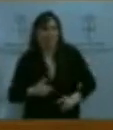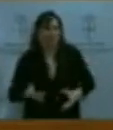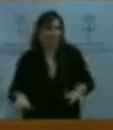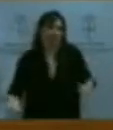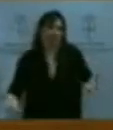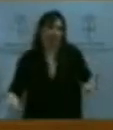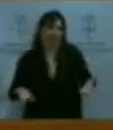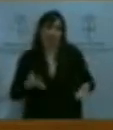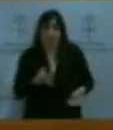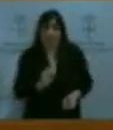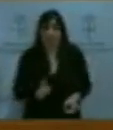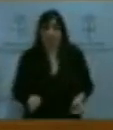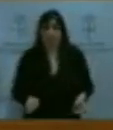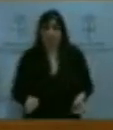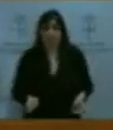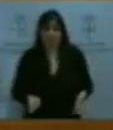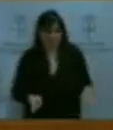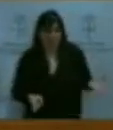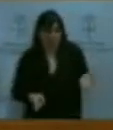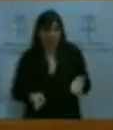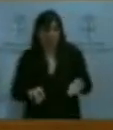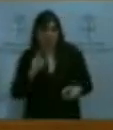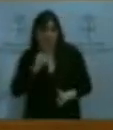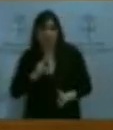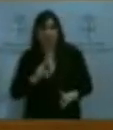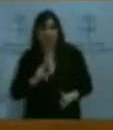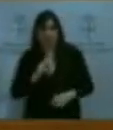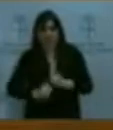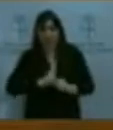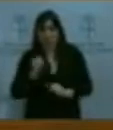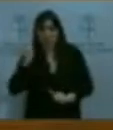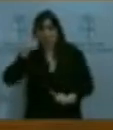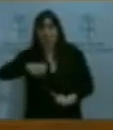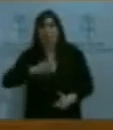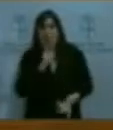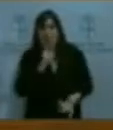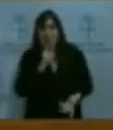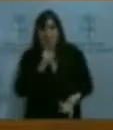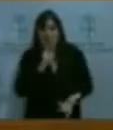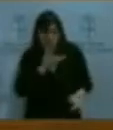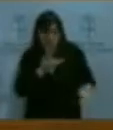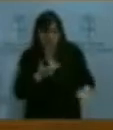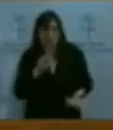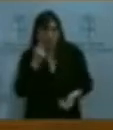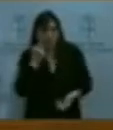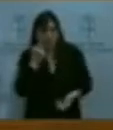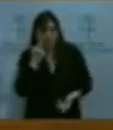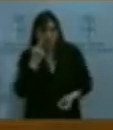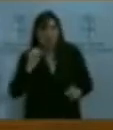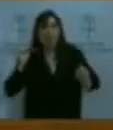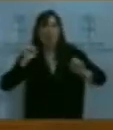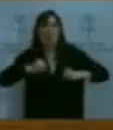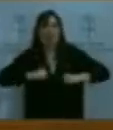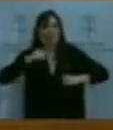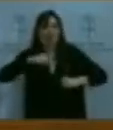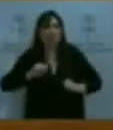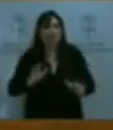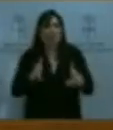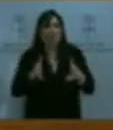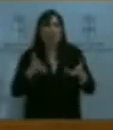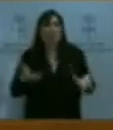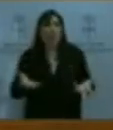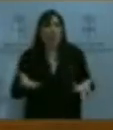de la legislatura. Le invito a los diversos pactos aprobados por este Gobierno. Lo que sí es verdad es que, aunque